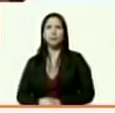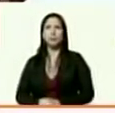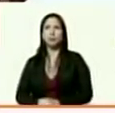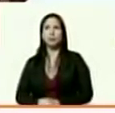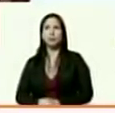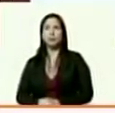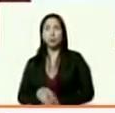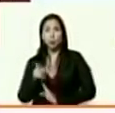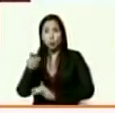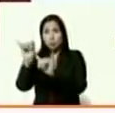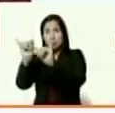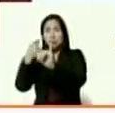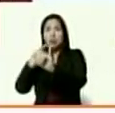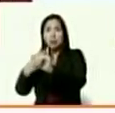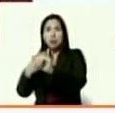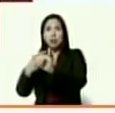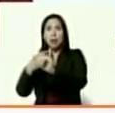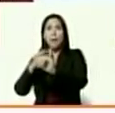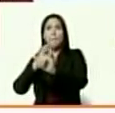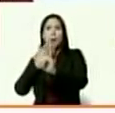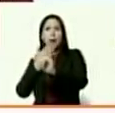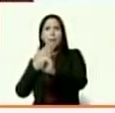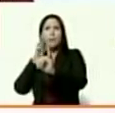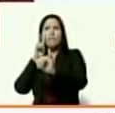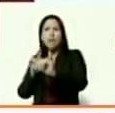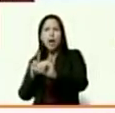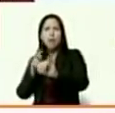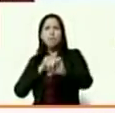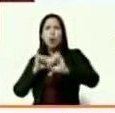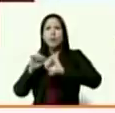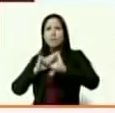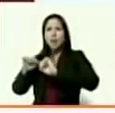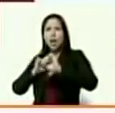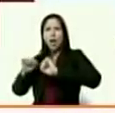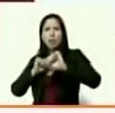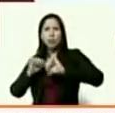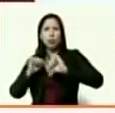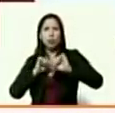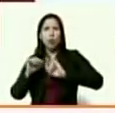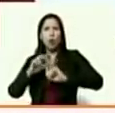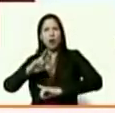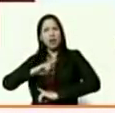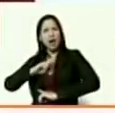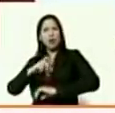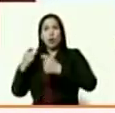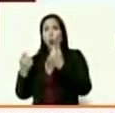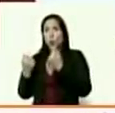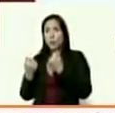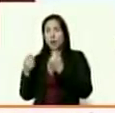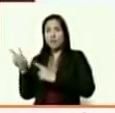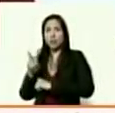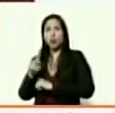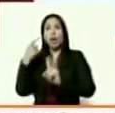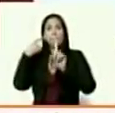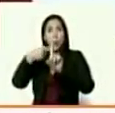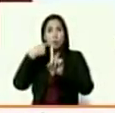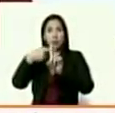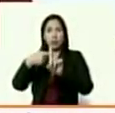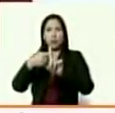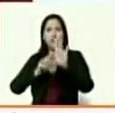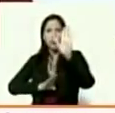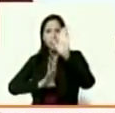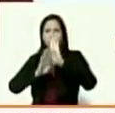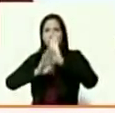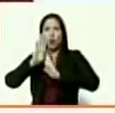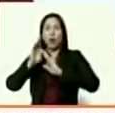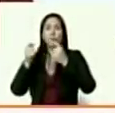lo dijiste, pues, que se aprecia un movimiento inusual en la economía venezolana, positivo, ¿no?, de crecimiento de